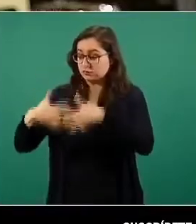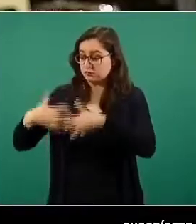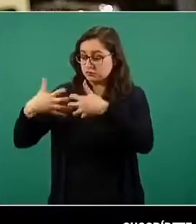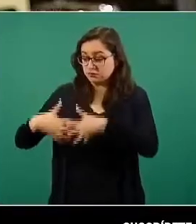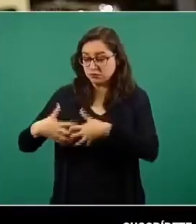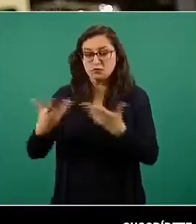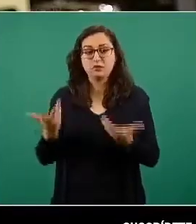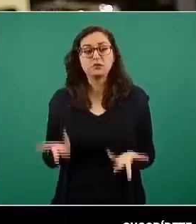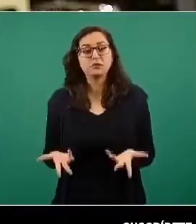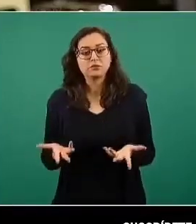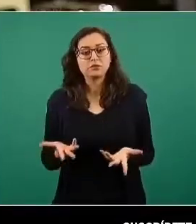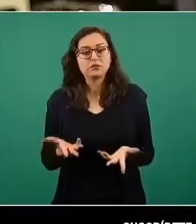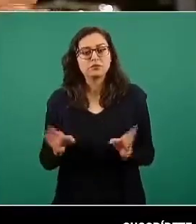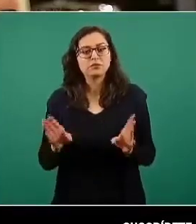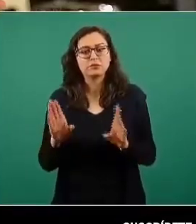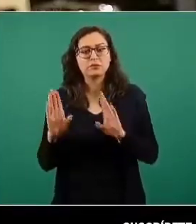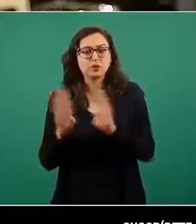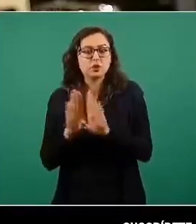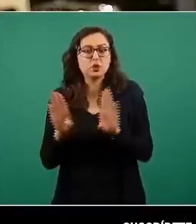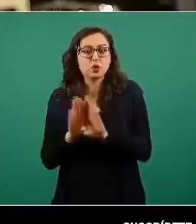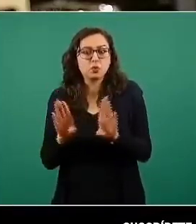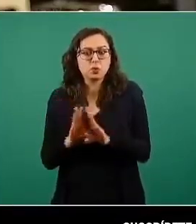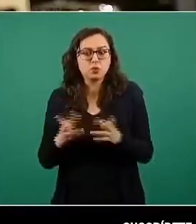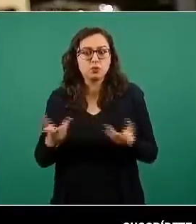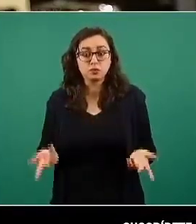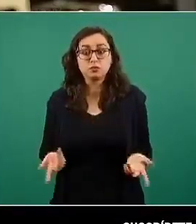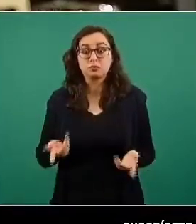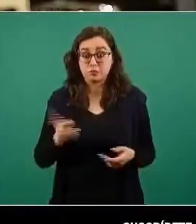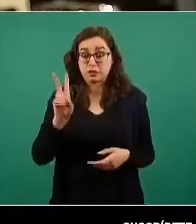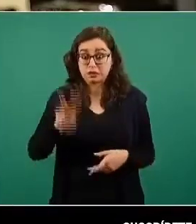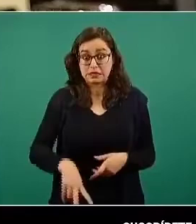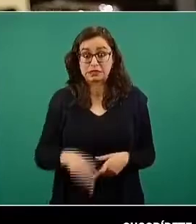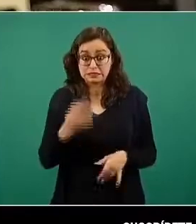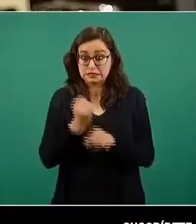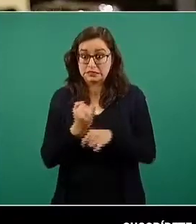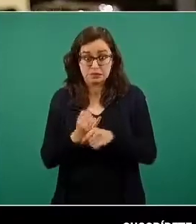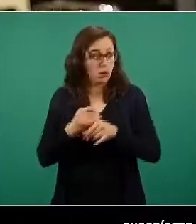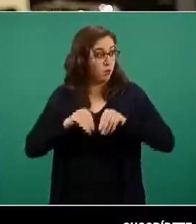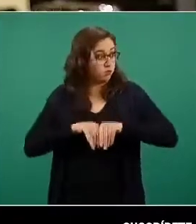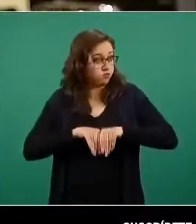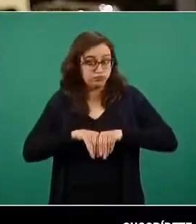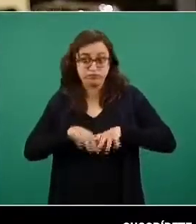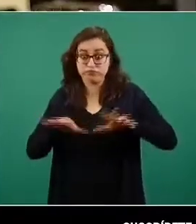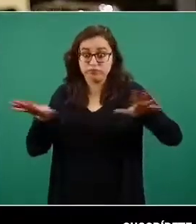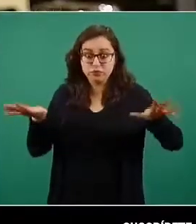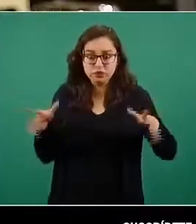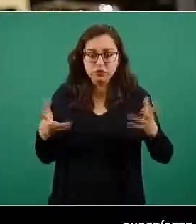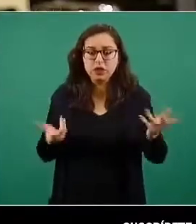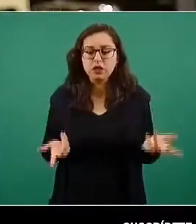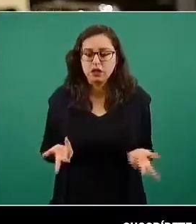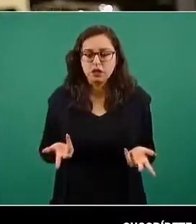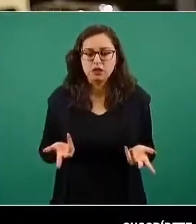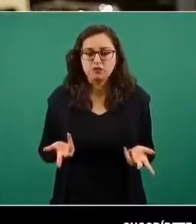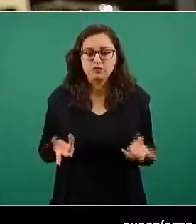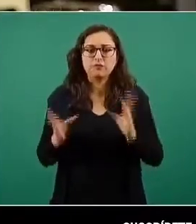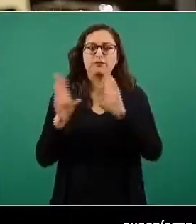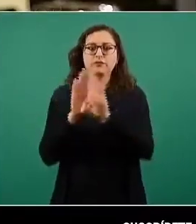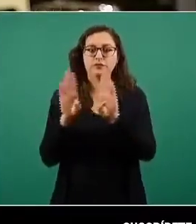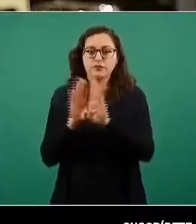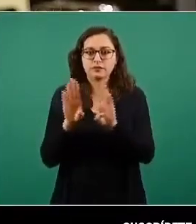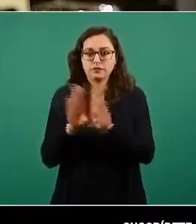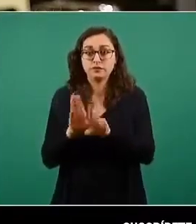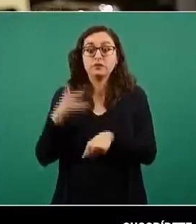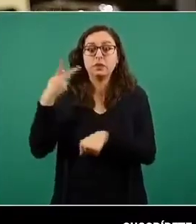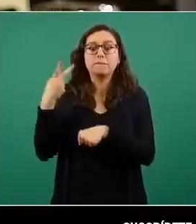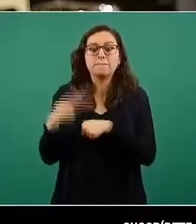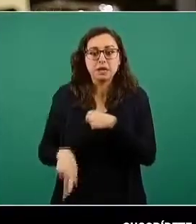¿qué tan peligroso puede ser esta medida? Sobre todo porque se empezó a viralizar en redes sociales. Si hay alguna, pues cuál es el riesgo,